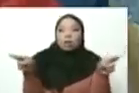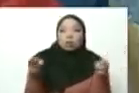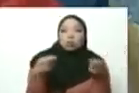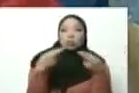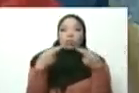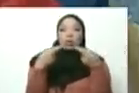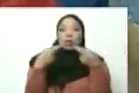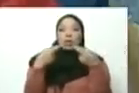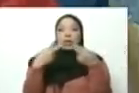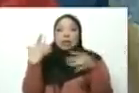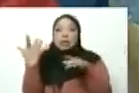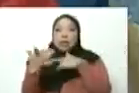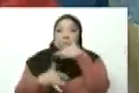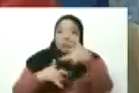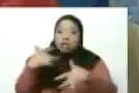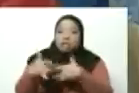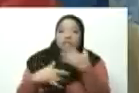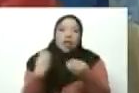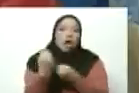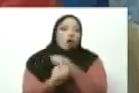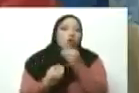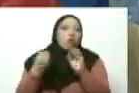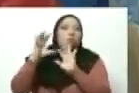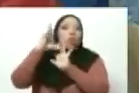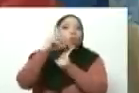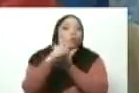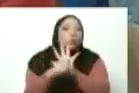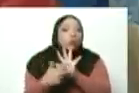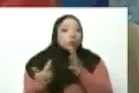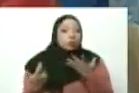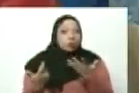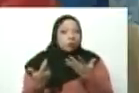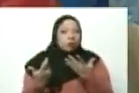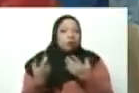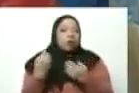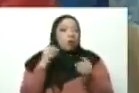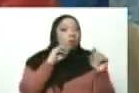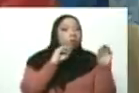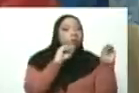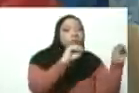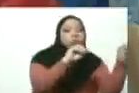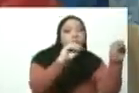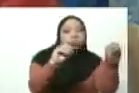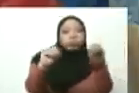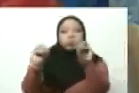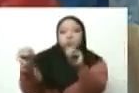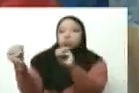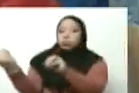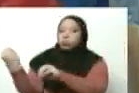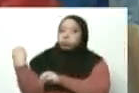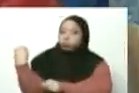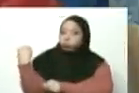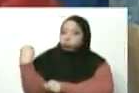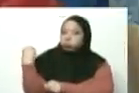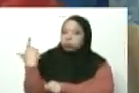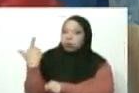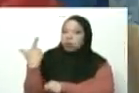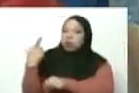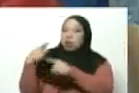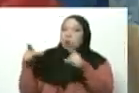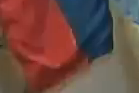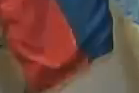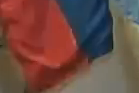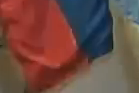toda esta trama cuando efectivamente solicitamos contra él una extradición